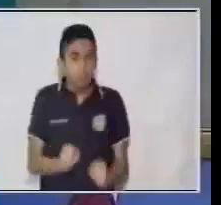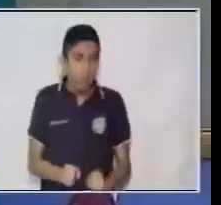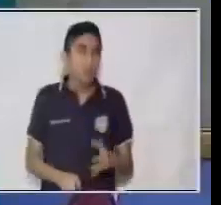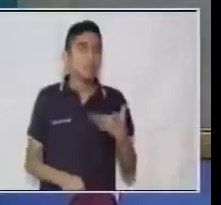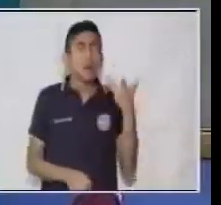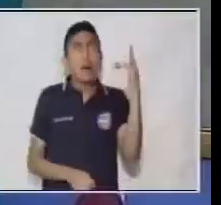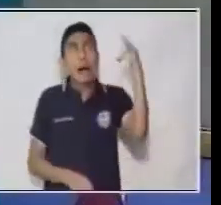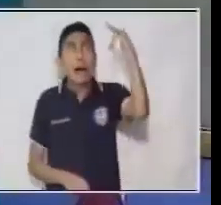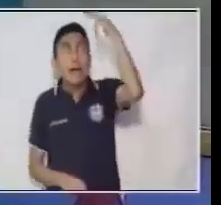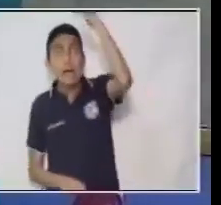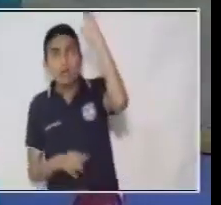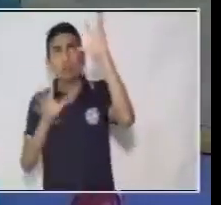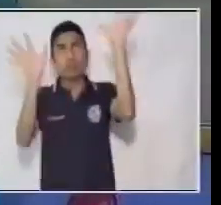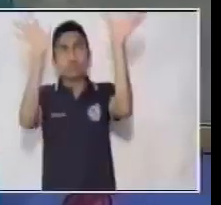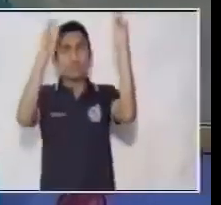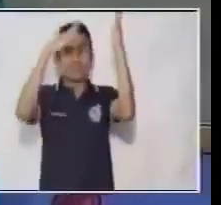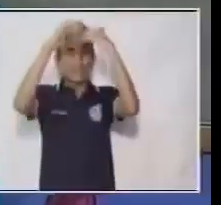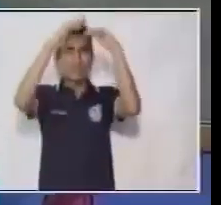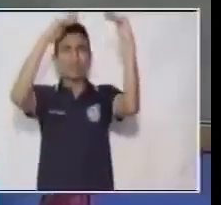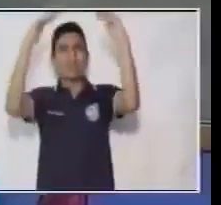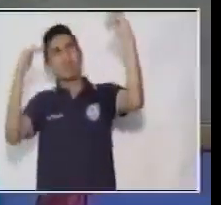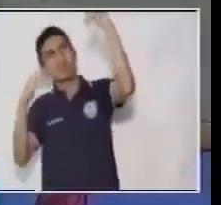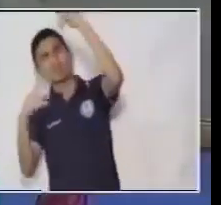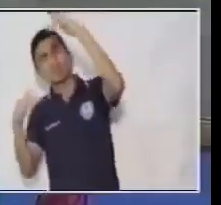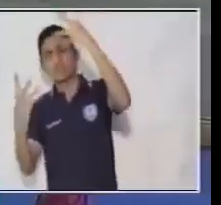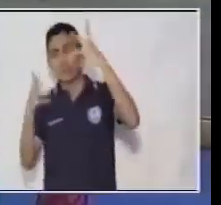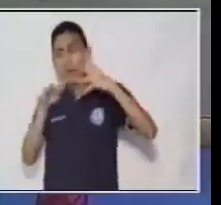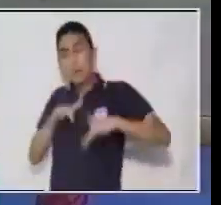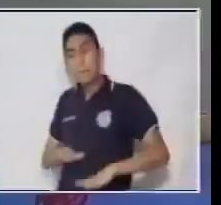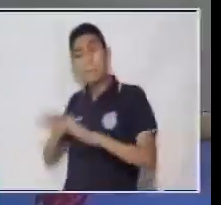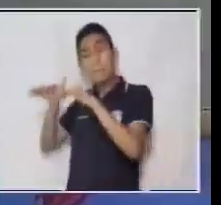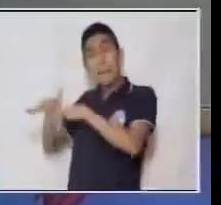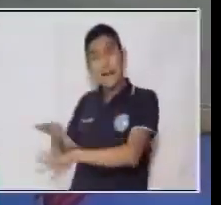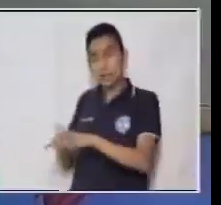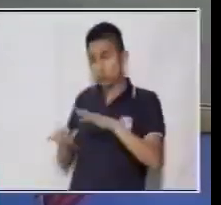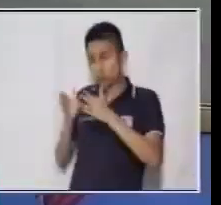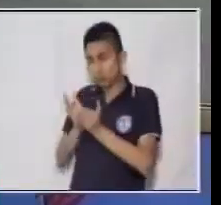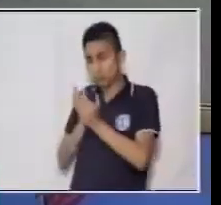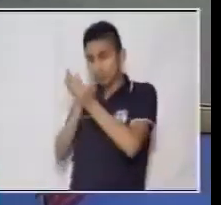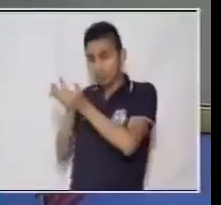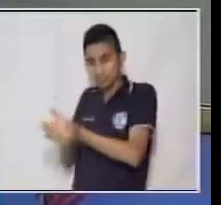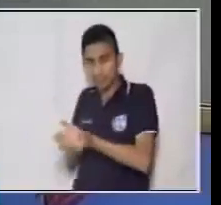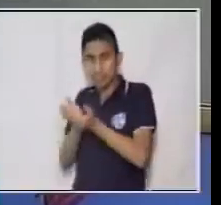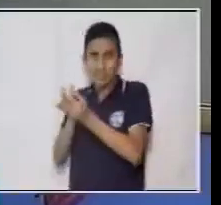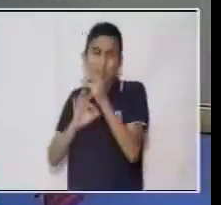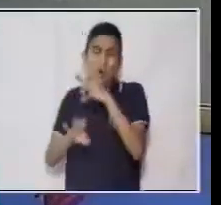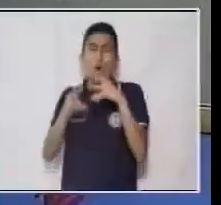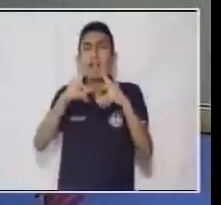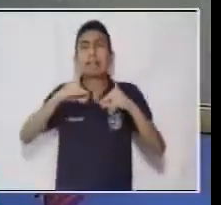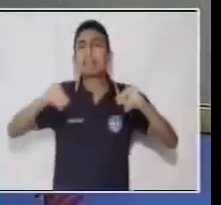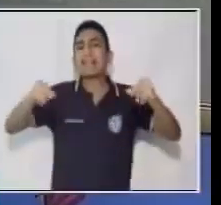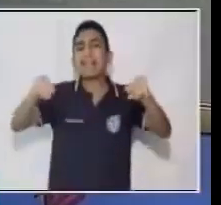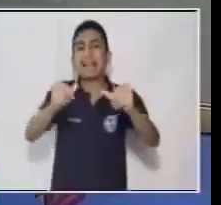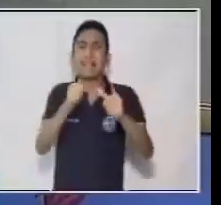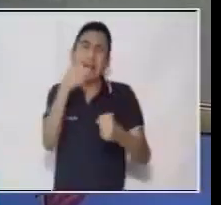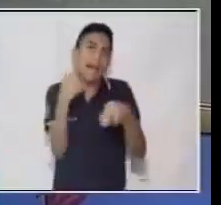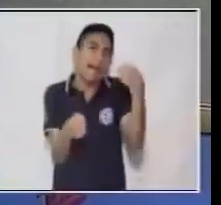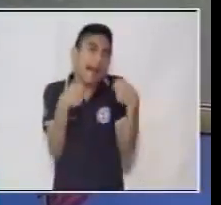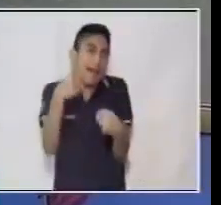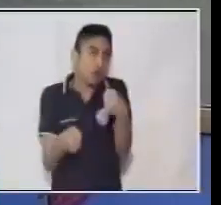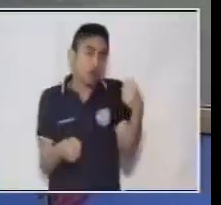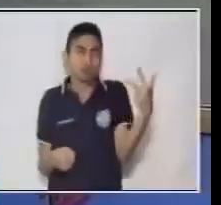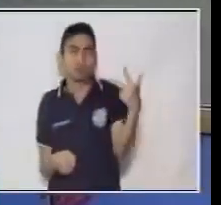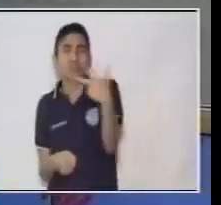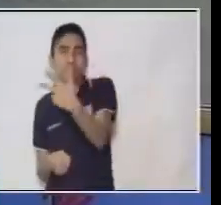terrestres o marítimos. Y siempre debemos recordar que cuando utilicemos los medios